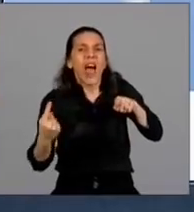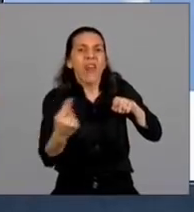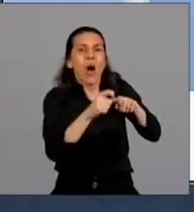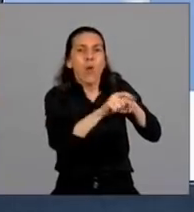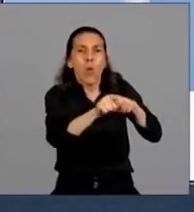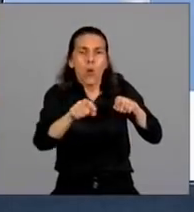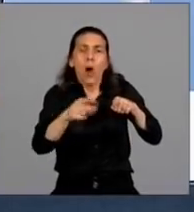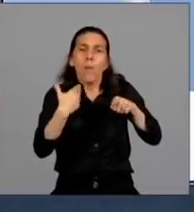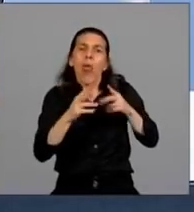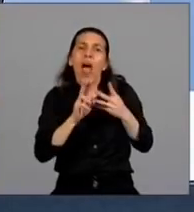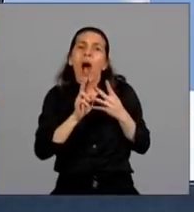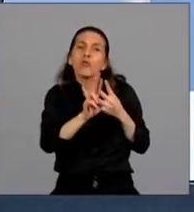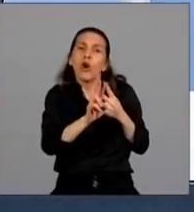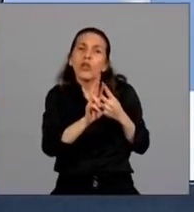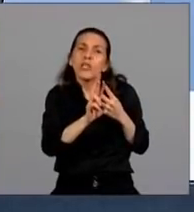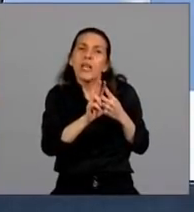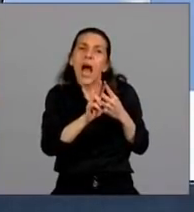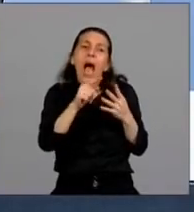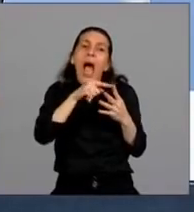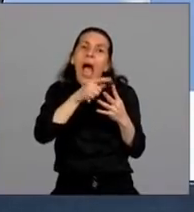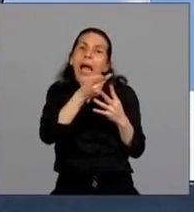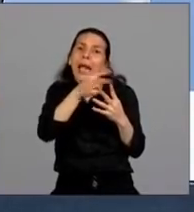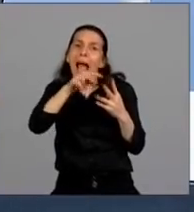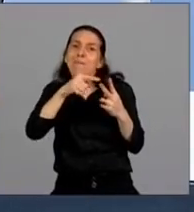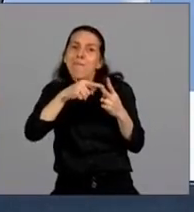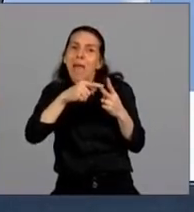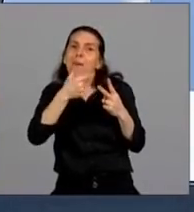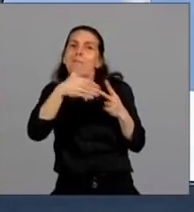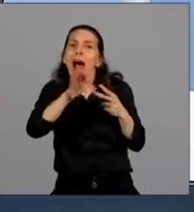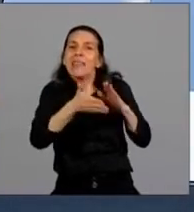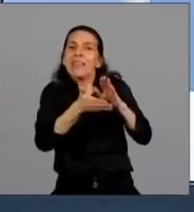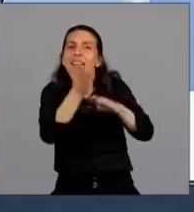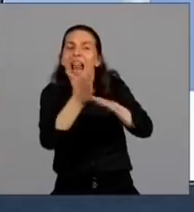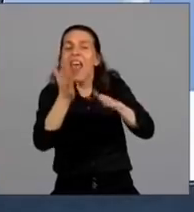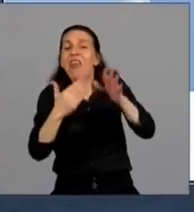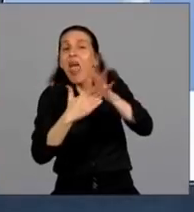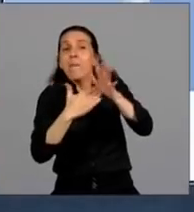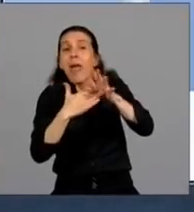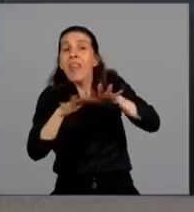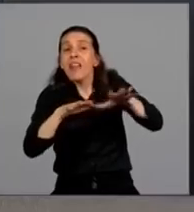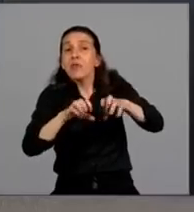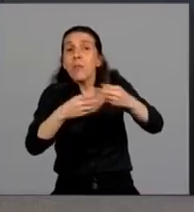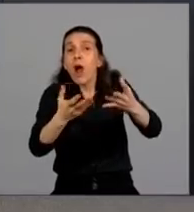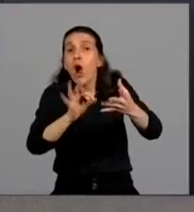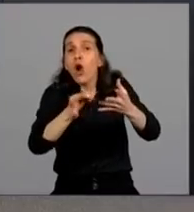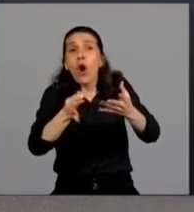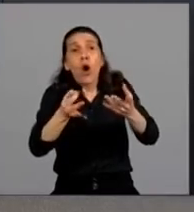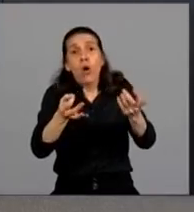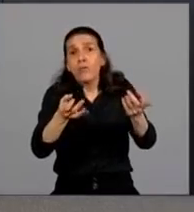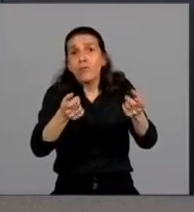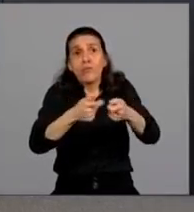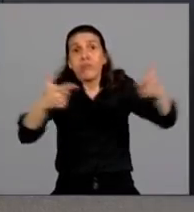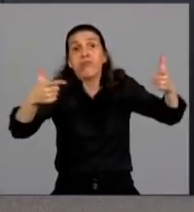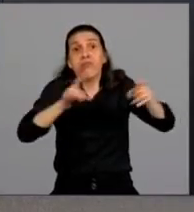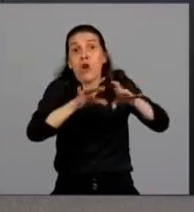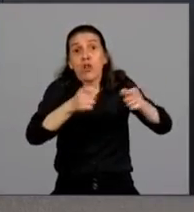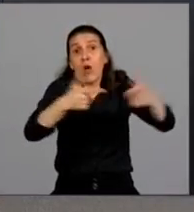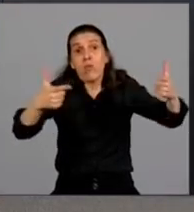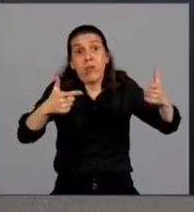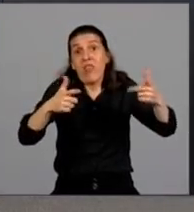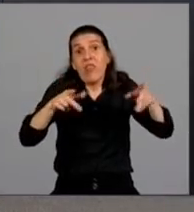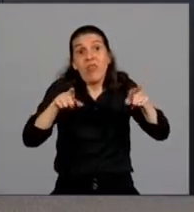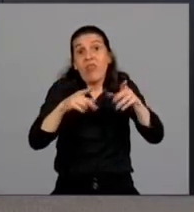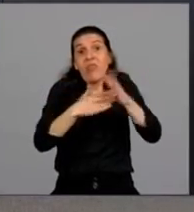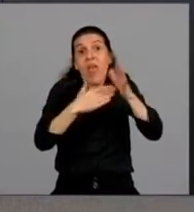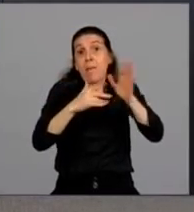autorice un pase de fase según si mejora o empeora. Va a haber, como dijo Larreta, avances y